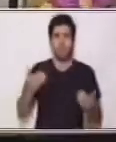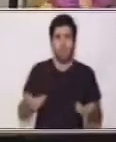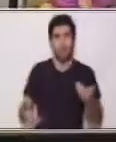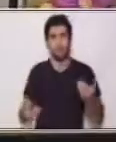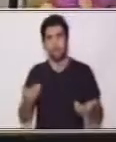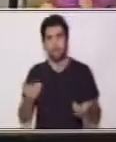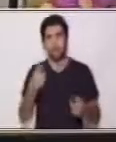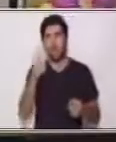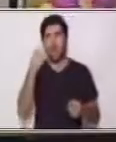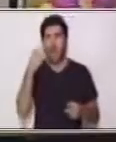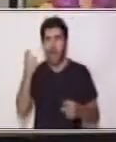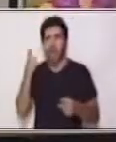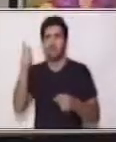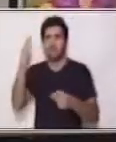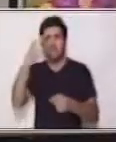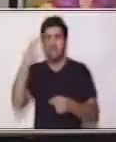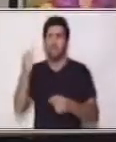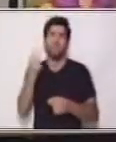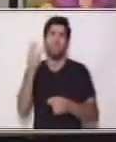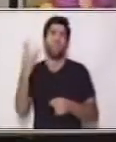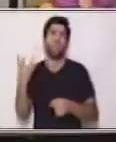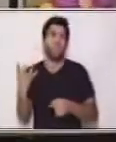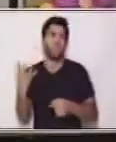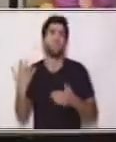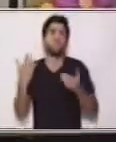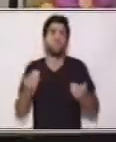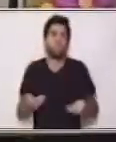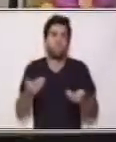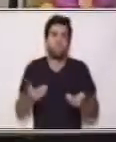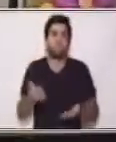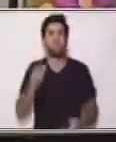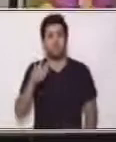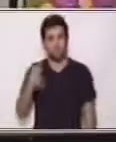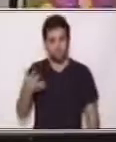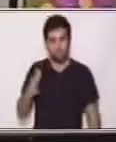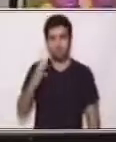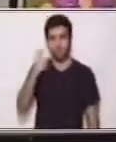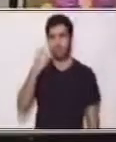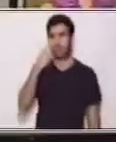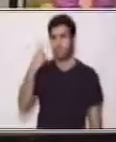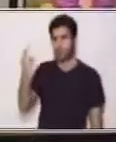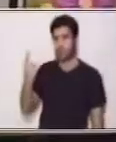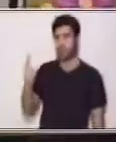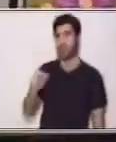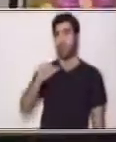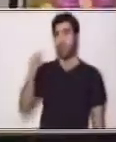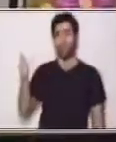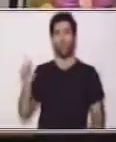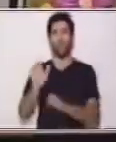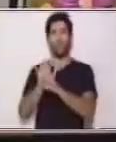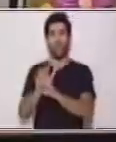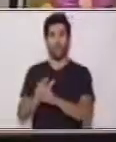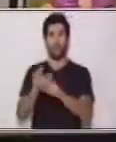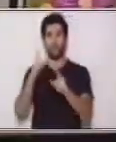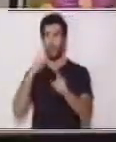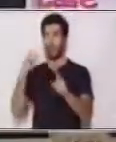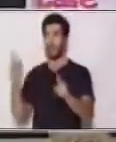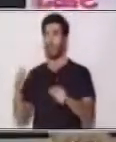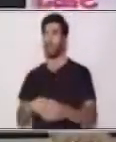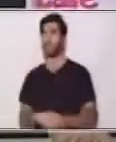es darle un valor aproximado a cada objeto, ¿sí? Entonces, observemos. En la